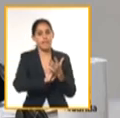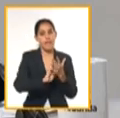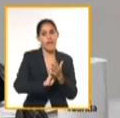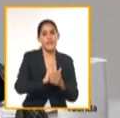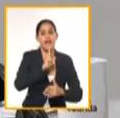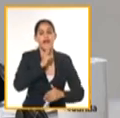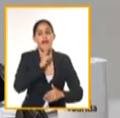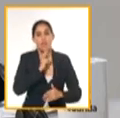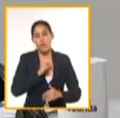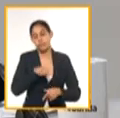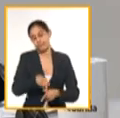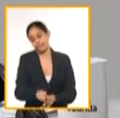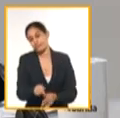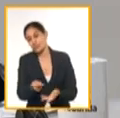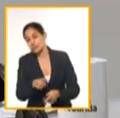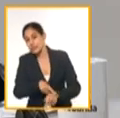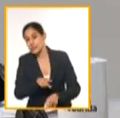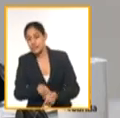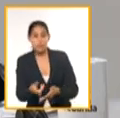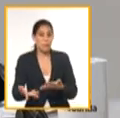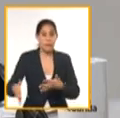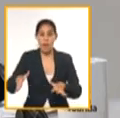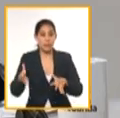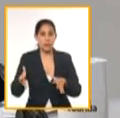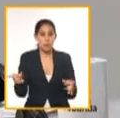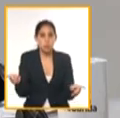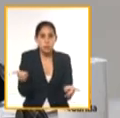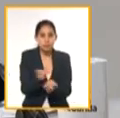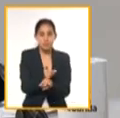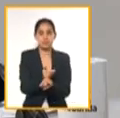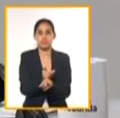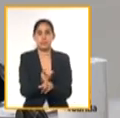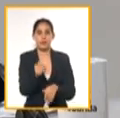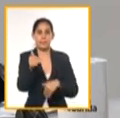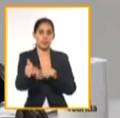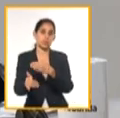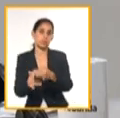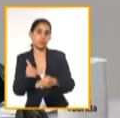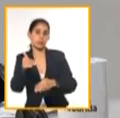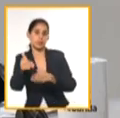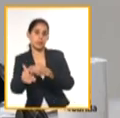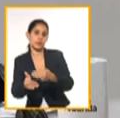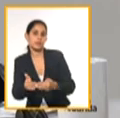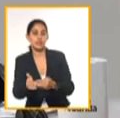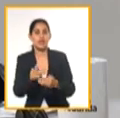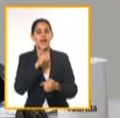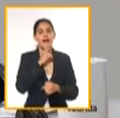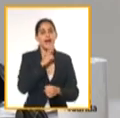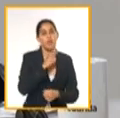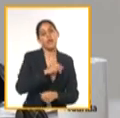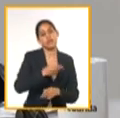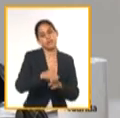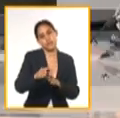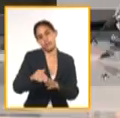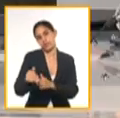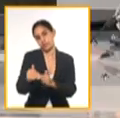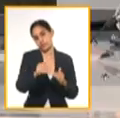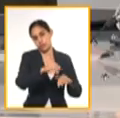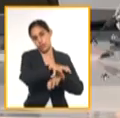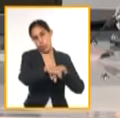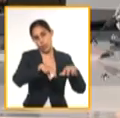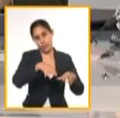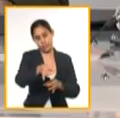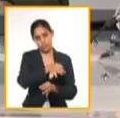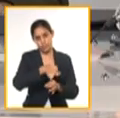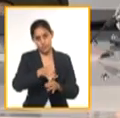un tiempo relativamente corto se produjera una recuperación paulatina del sistema de los sistemas de abasto de agua a la población. Cuando se habla